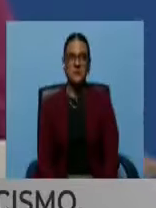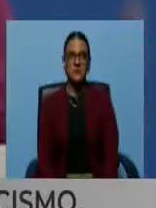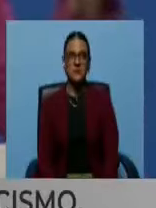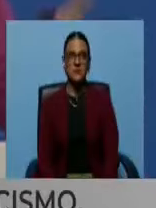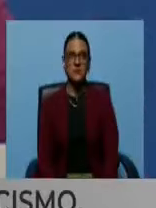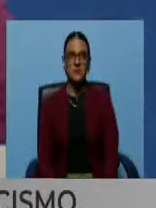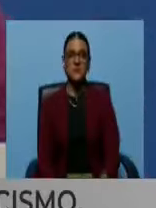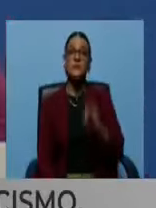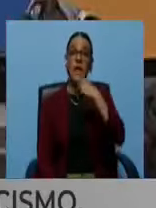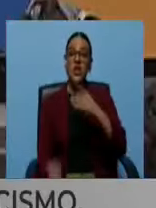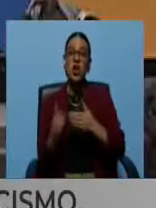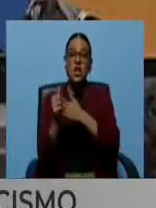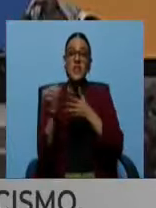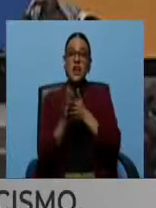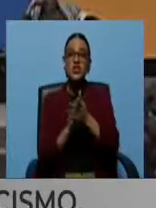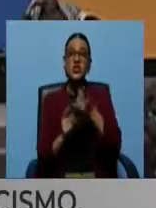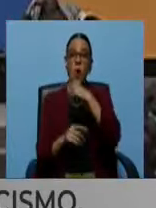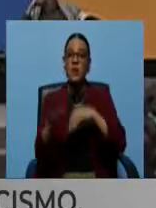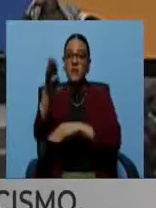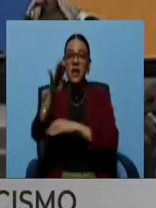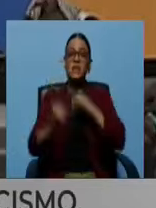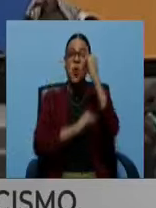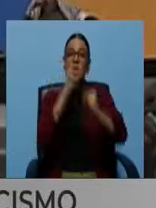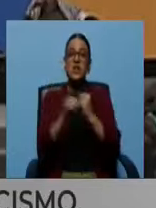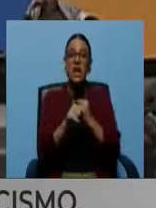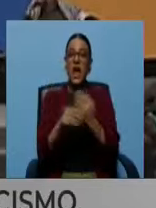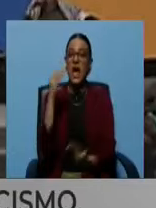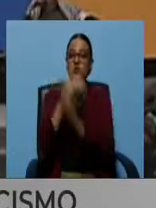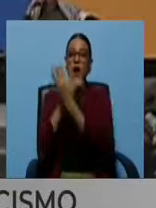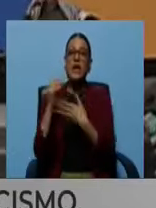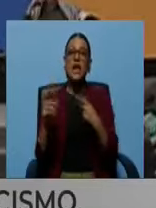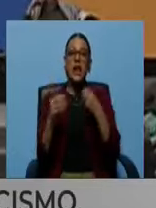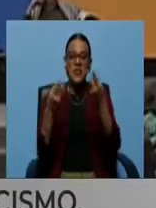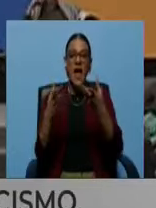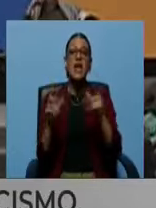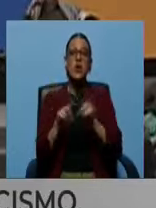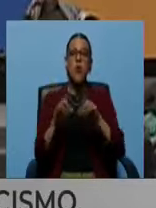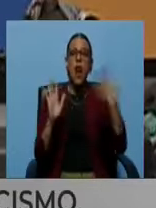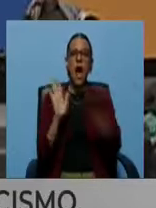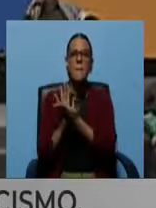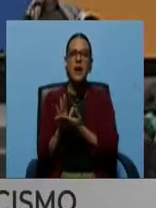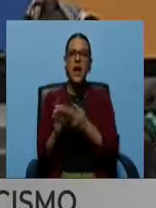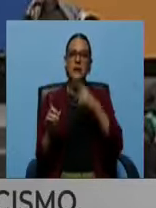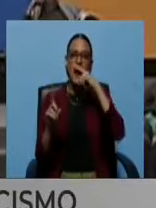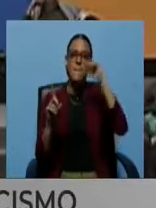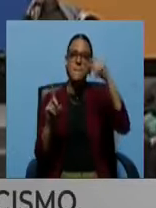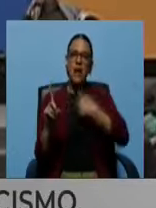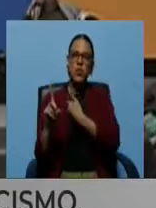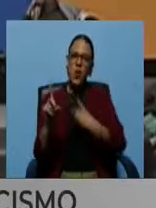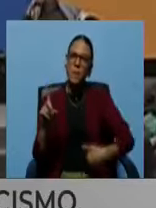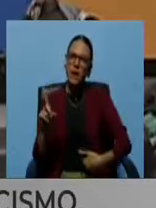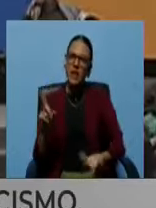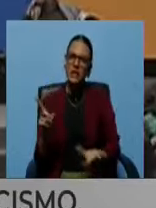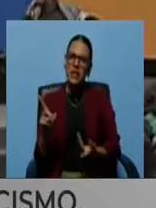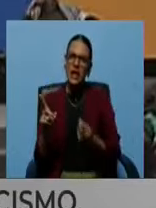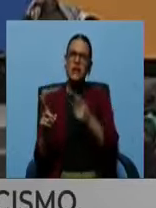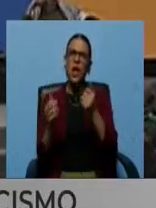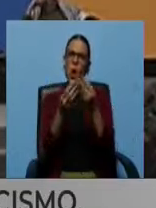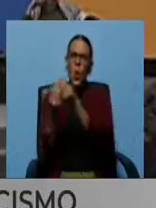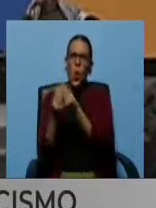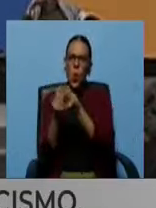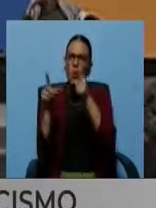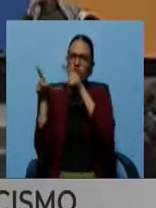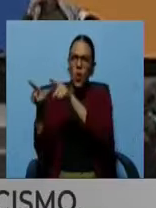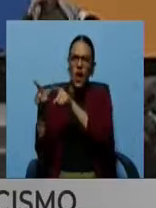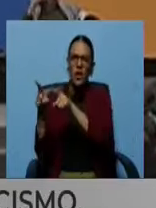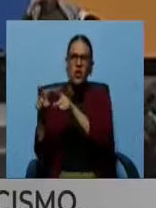Apareció a amenazar a Venezuela, a amenazar al presidente Nicolás Maduro, y junto a él